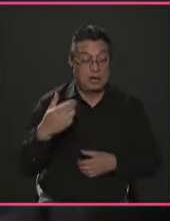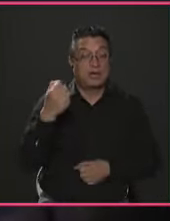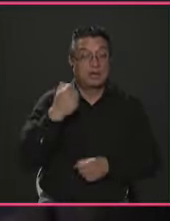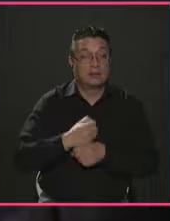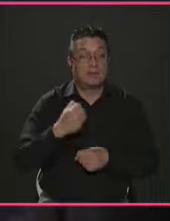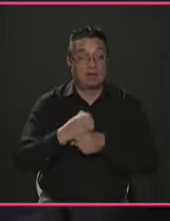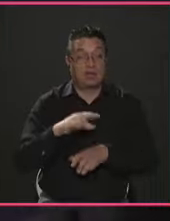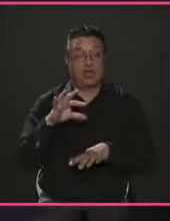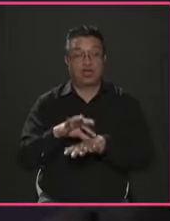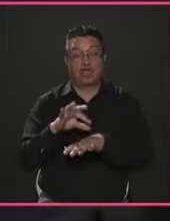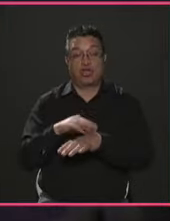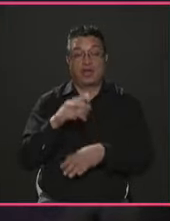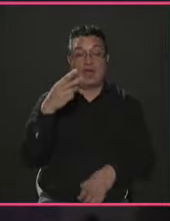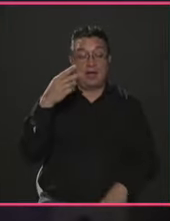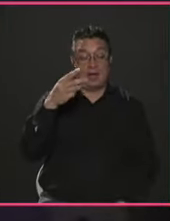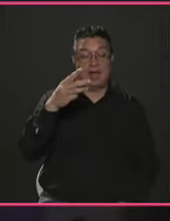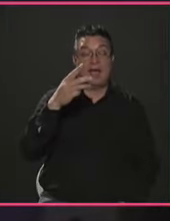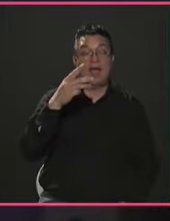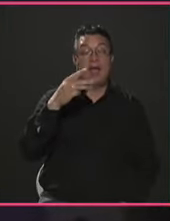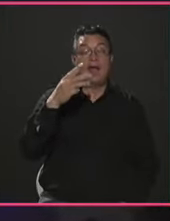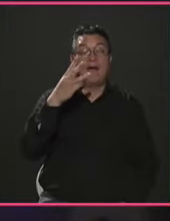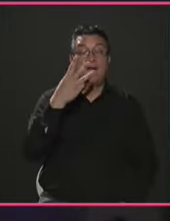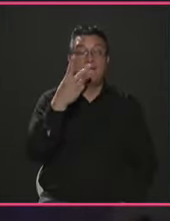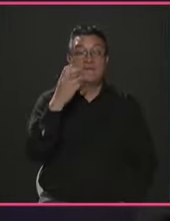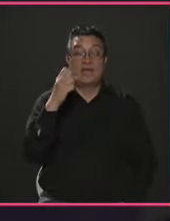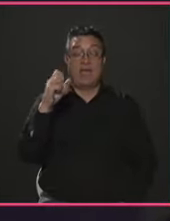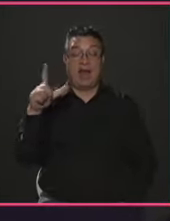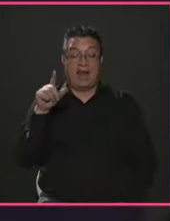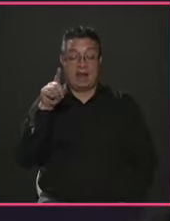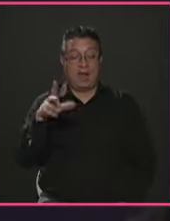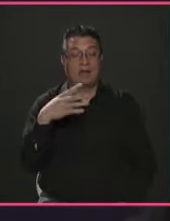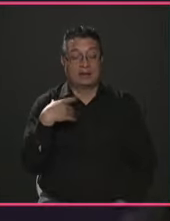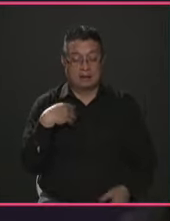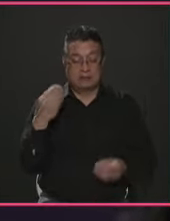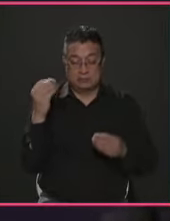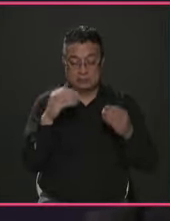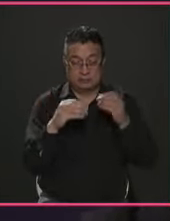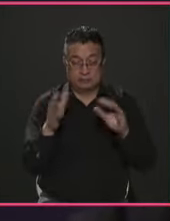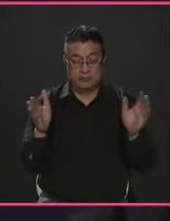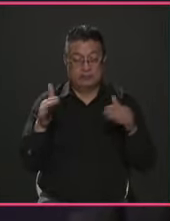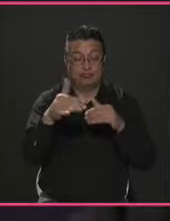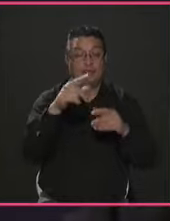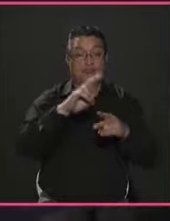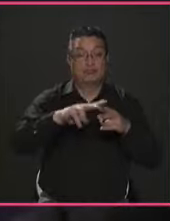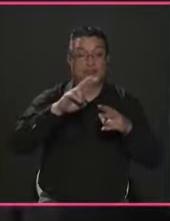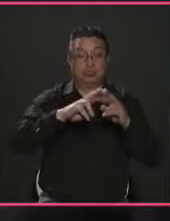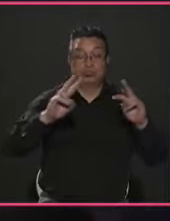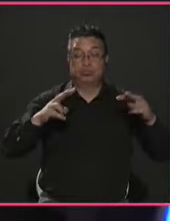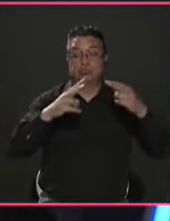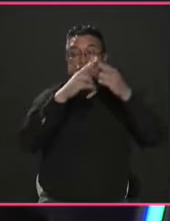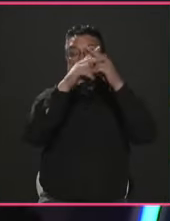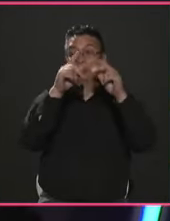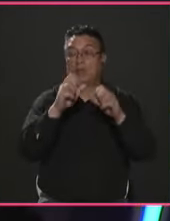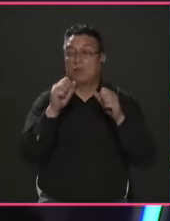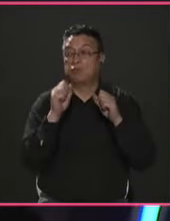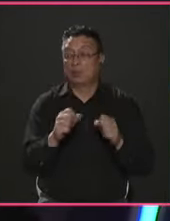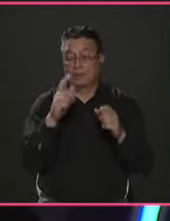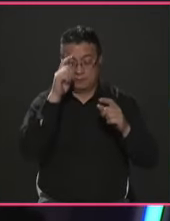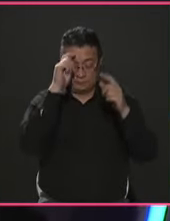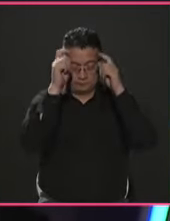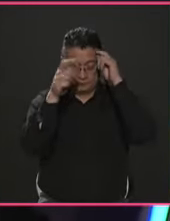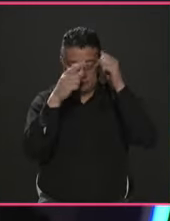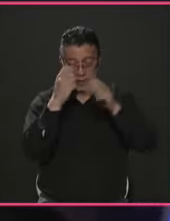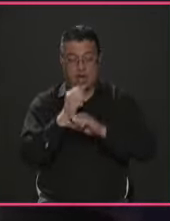Alexis Vial donde estamos intentando crear una instalación de producción de anticuerpos y vamos a trabajar en conjunto para poder crear un